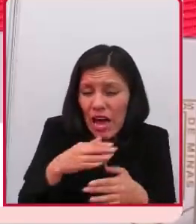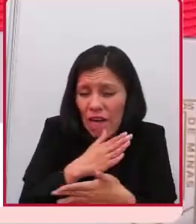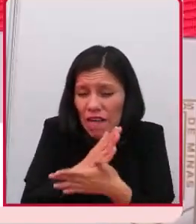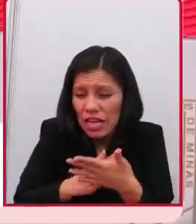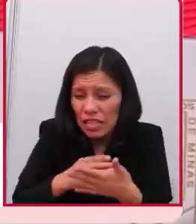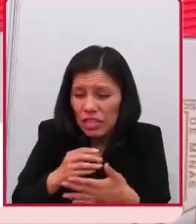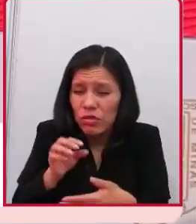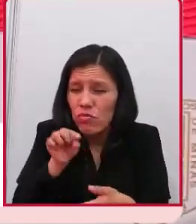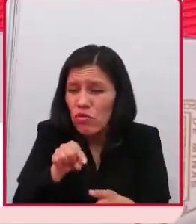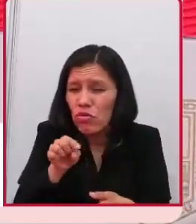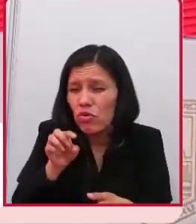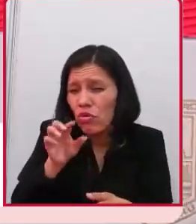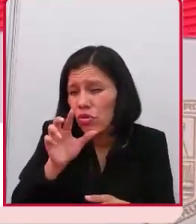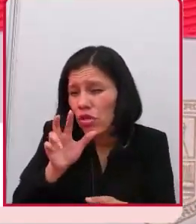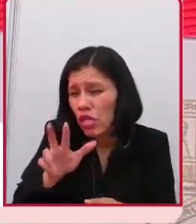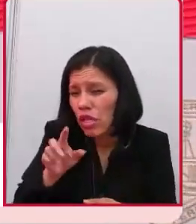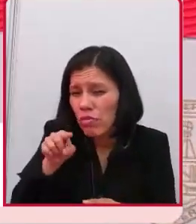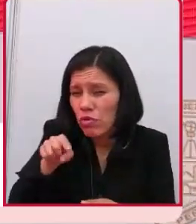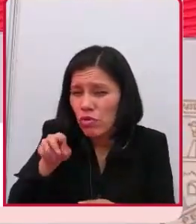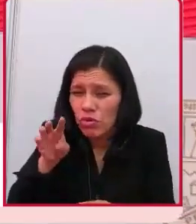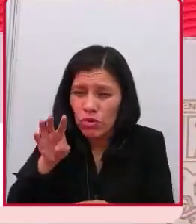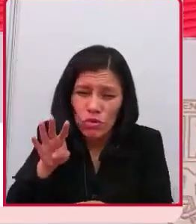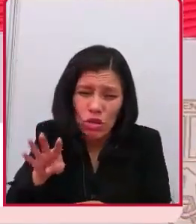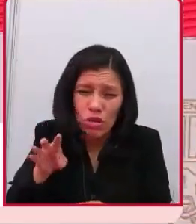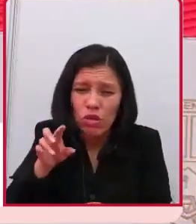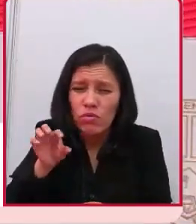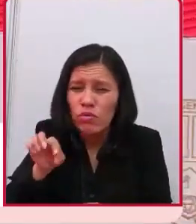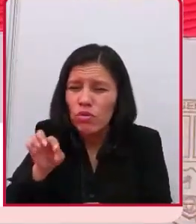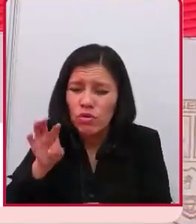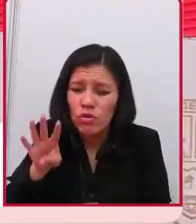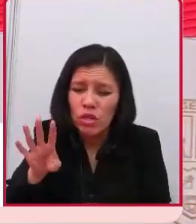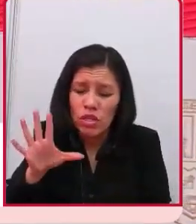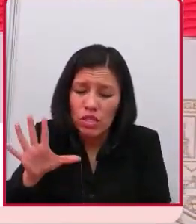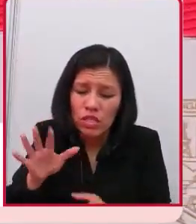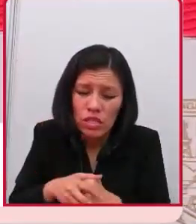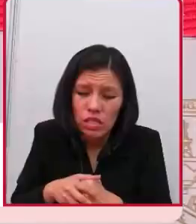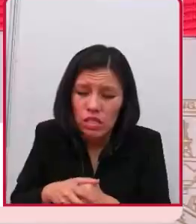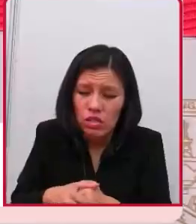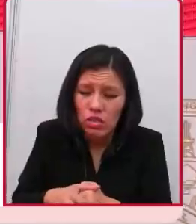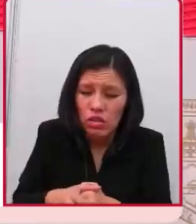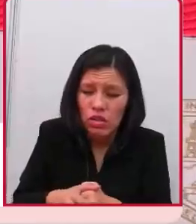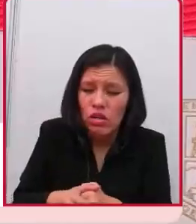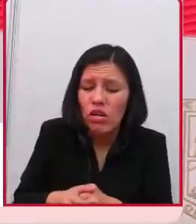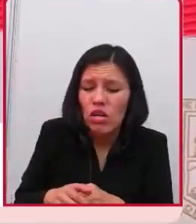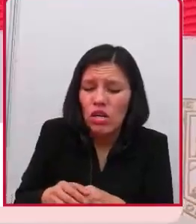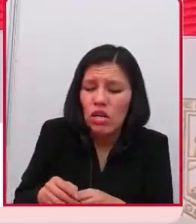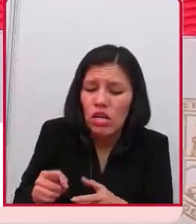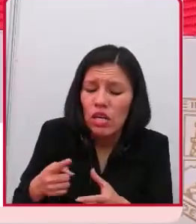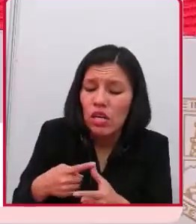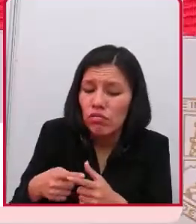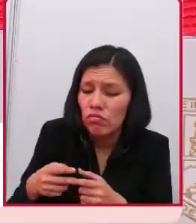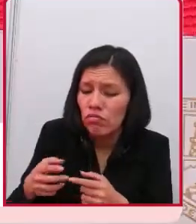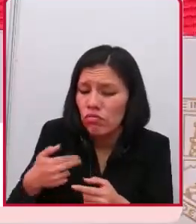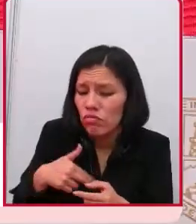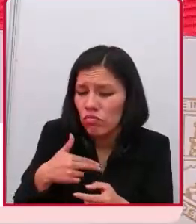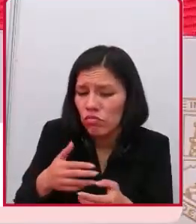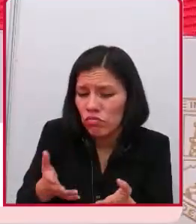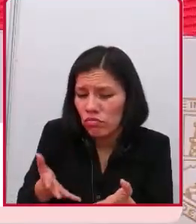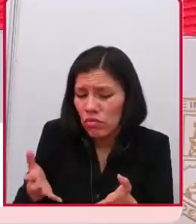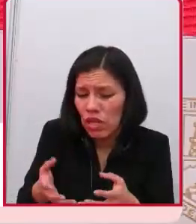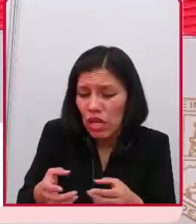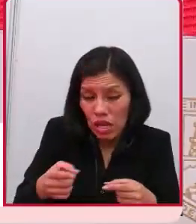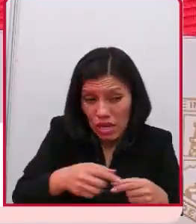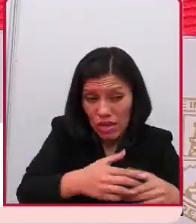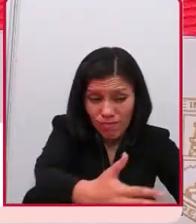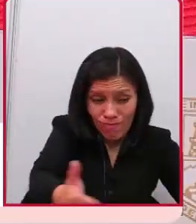alta, 0.3, 0.4, 0.45 excede, ya no lo podemos comercializar como concentrado de cobre, entonces lo pasamos al espesador